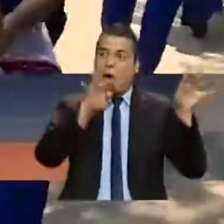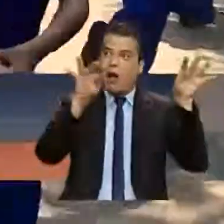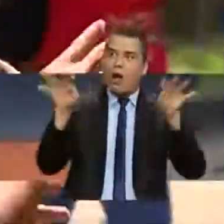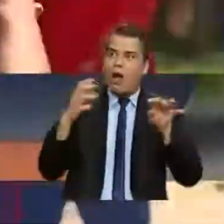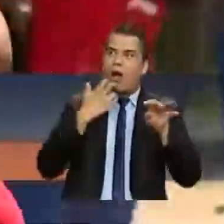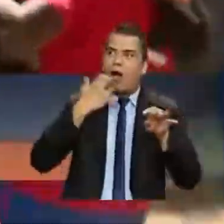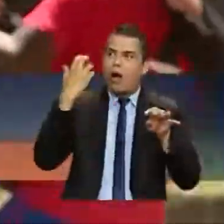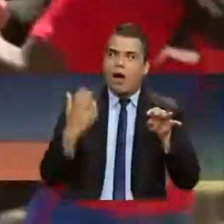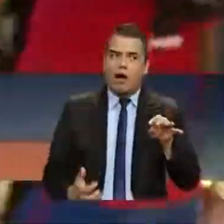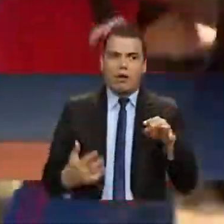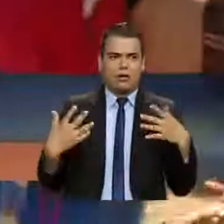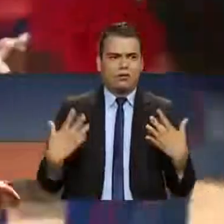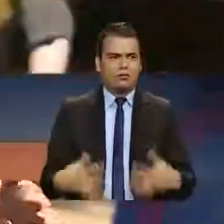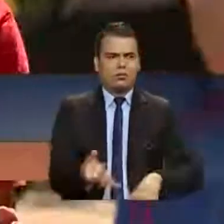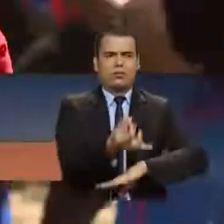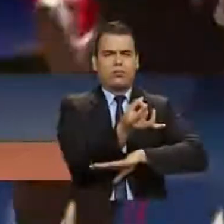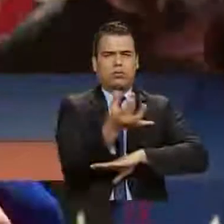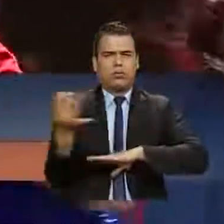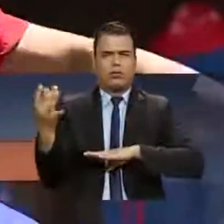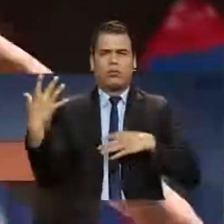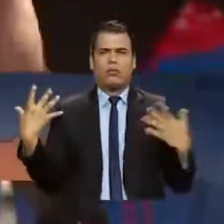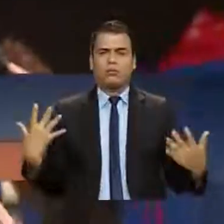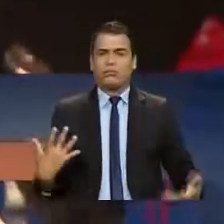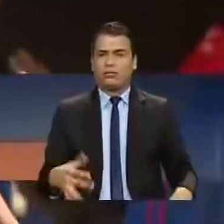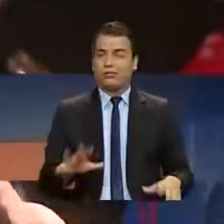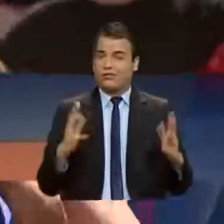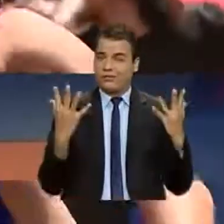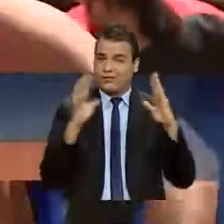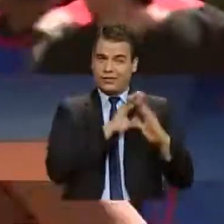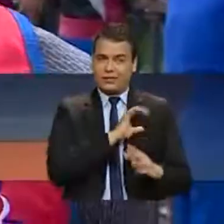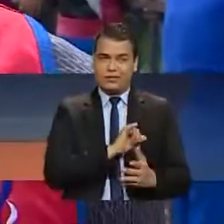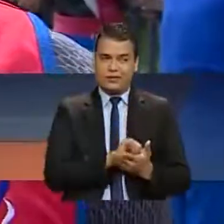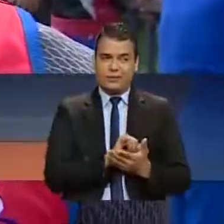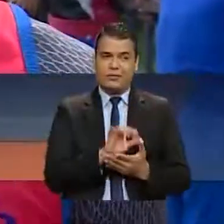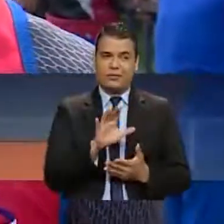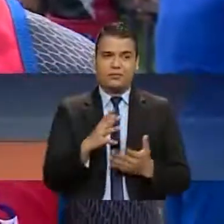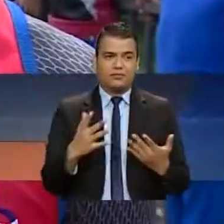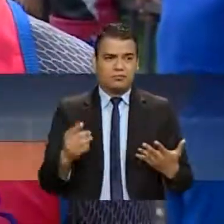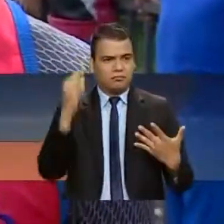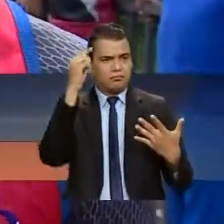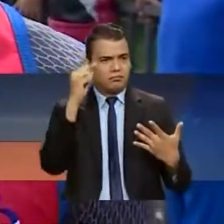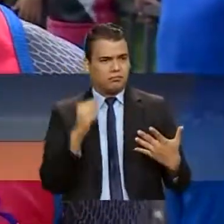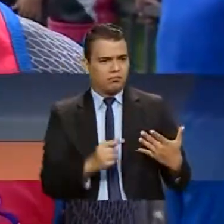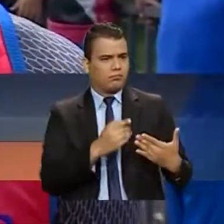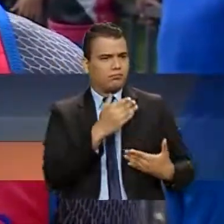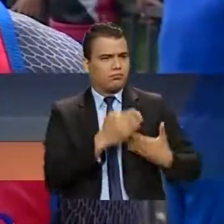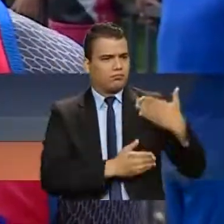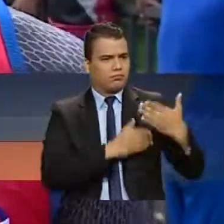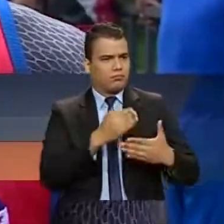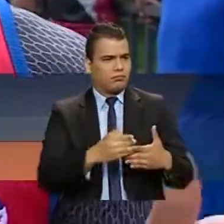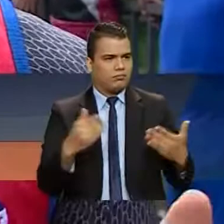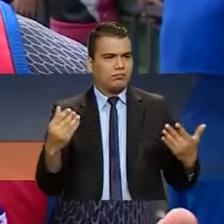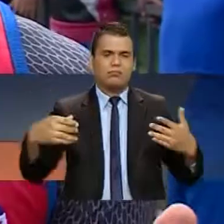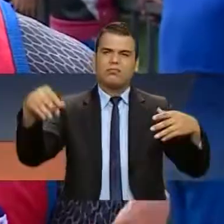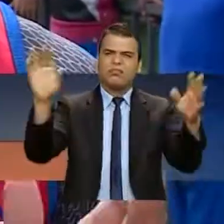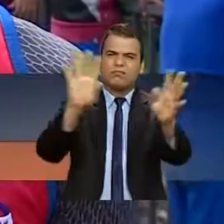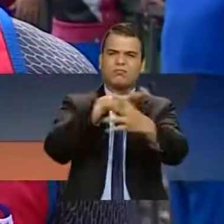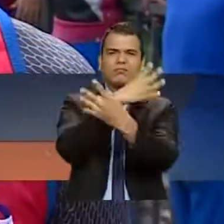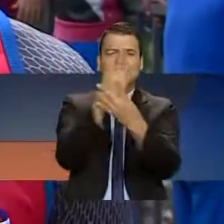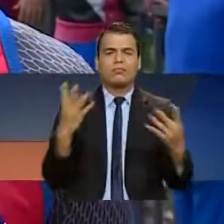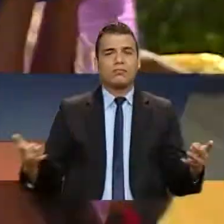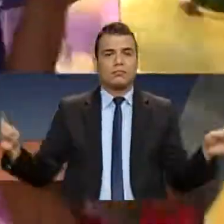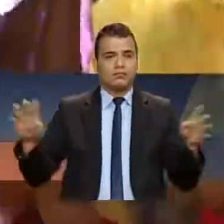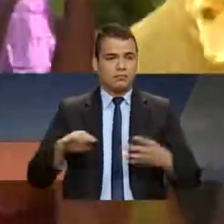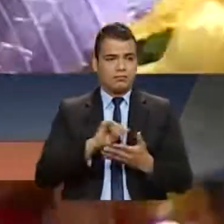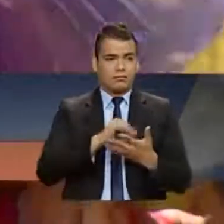de haber observado el mejor espectáculo de la Feria de Cali. Estamos con nuevos implementos, como lo ven, que son las jalas de Gisis. Este año